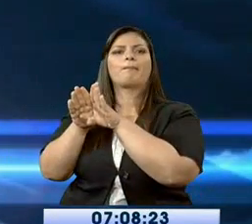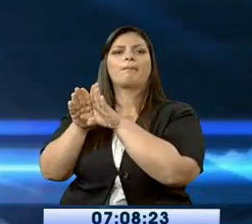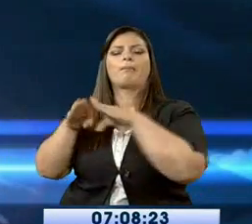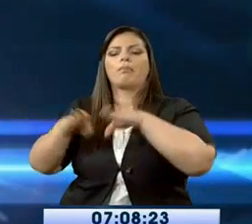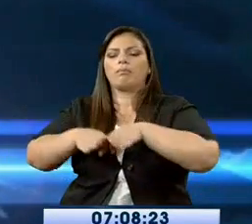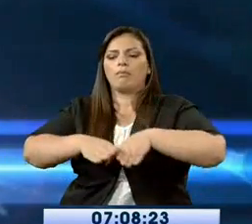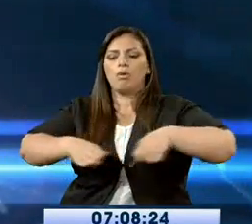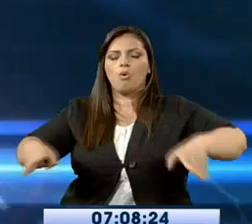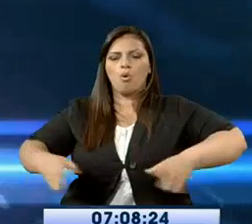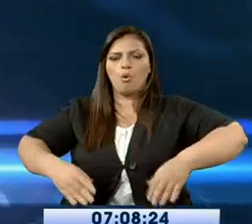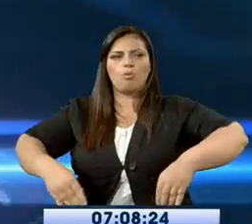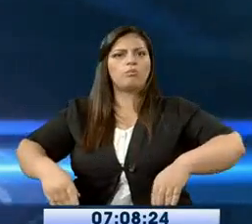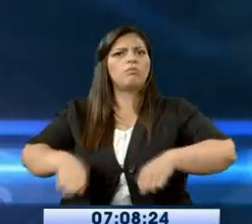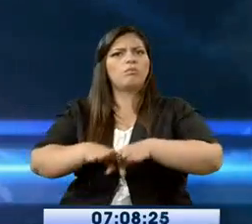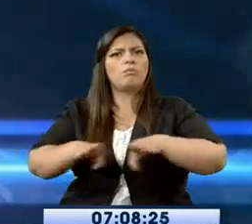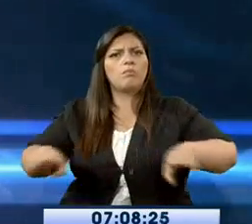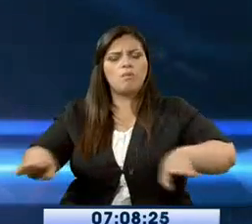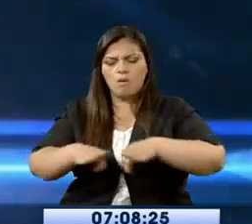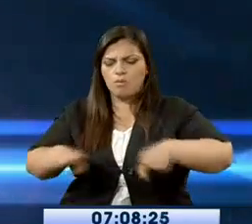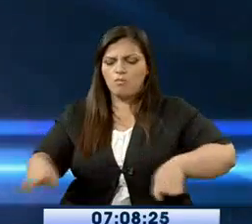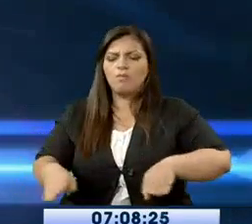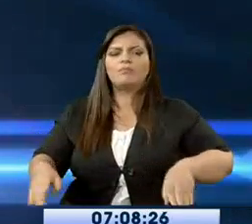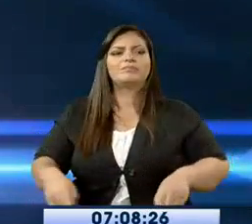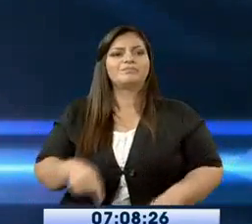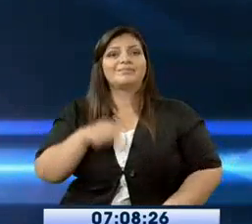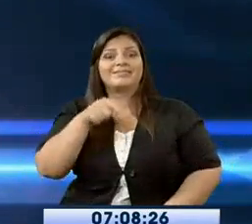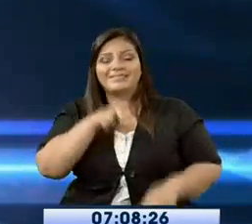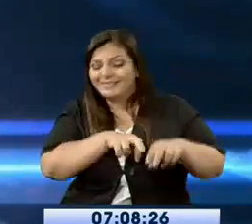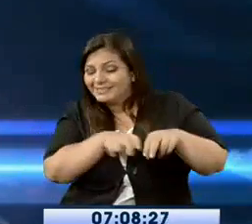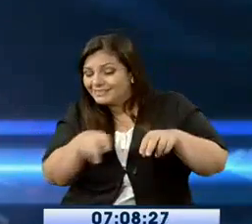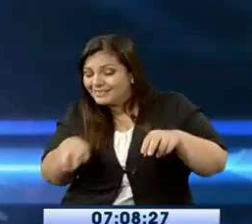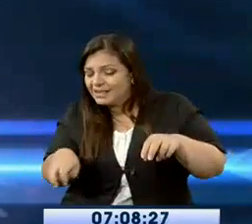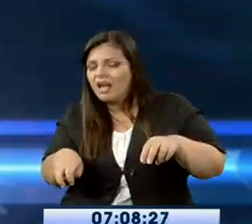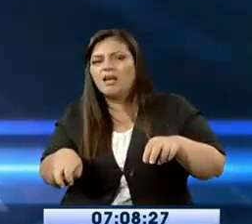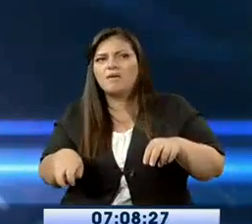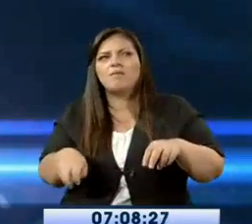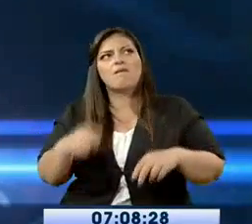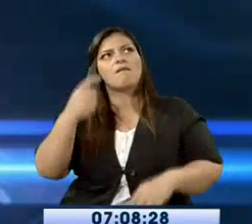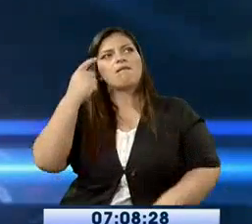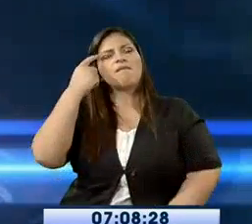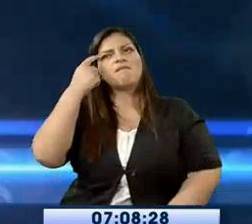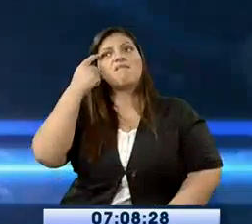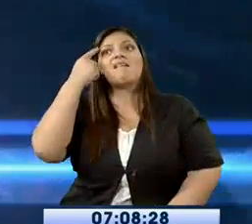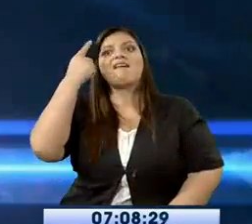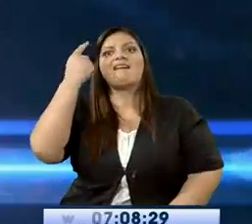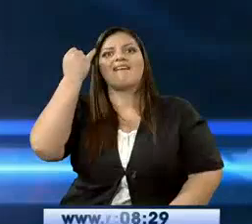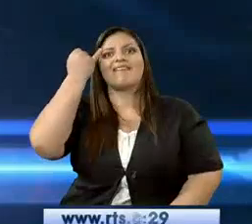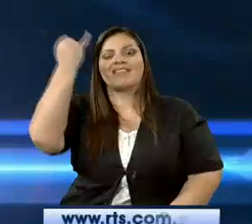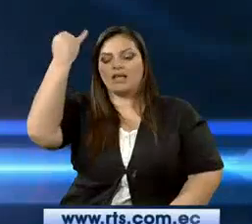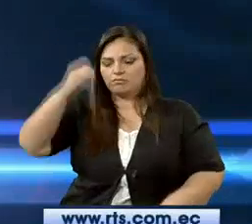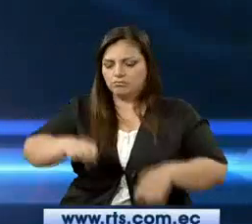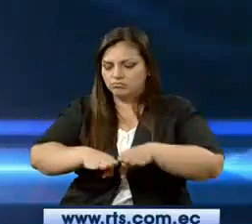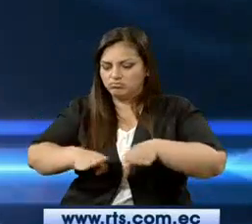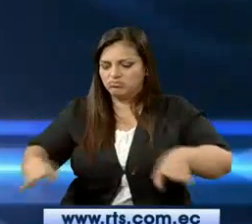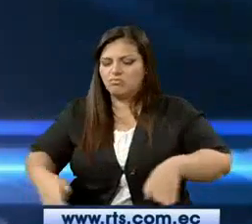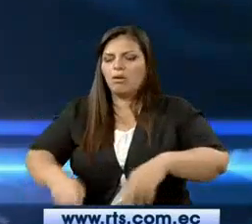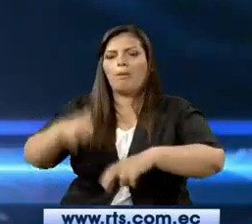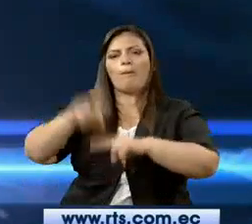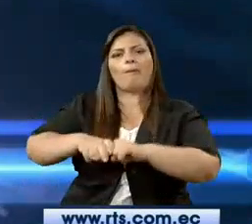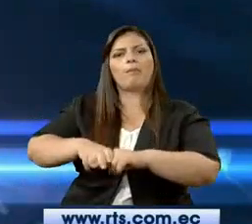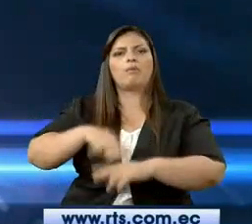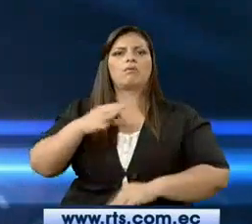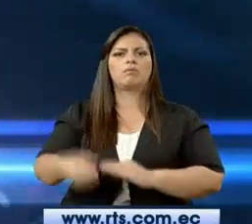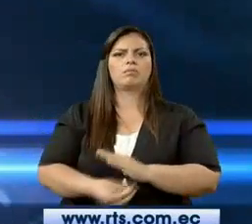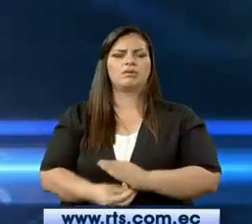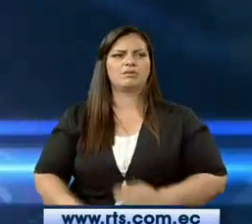terrible, terrible. Ahí se ve la picardía, la sinvergüencería. Ahí se ve cómo tratan al usuario, cómo tratan